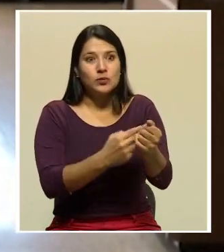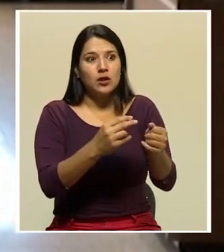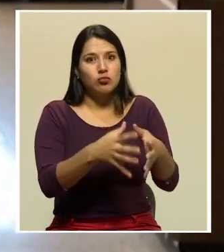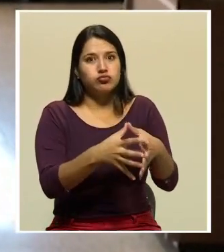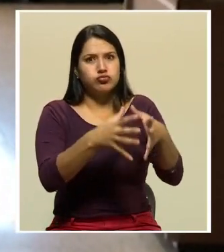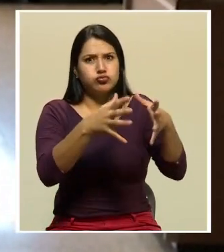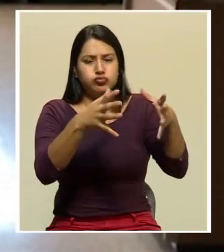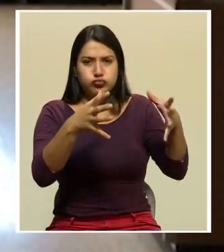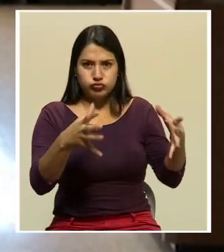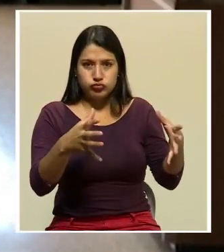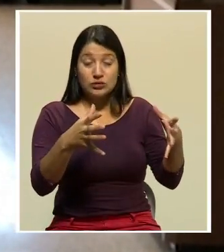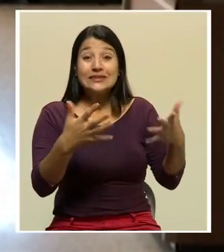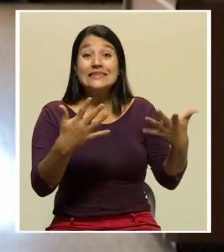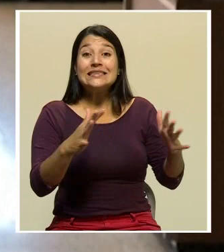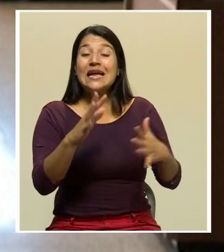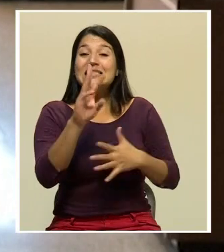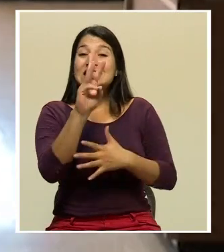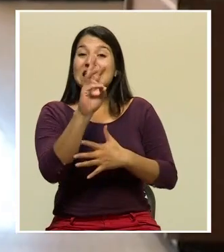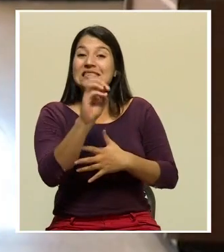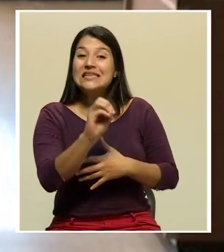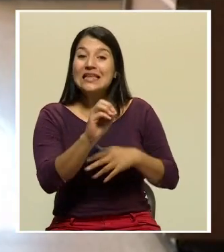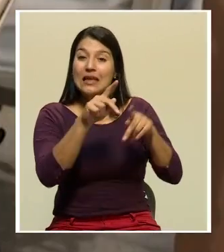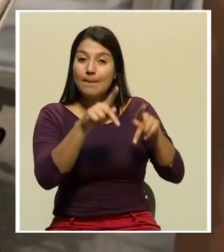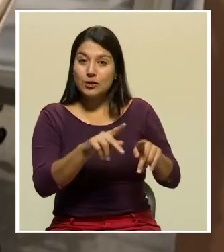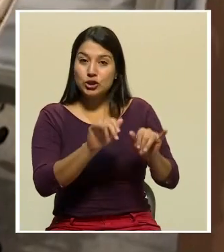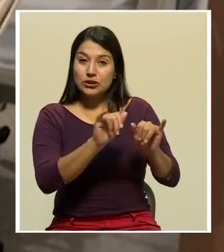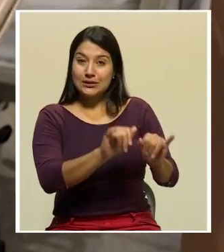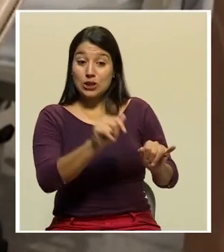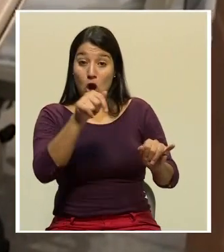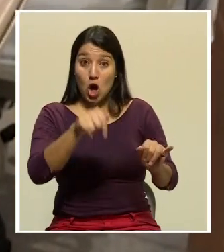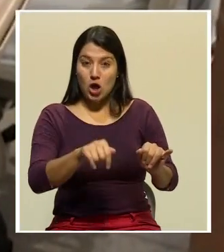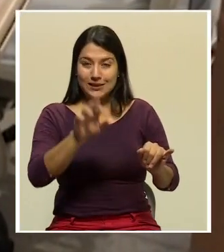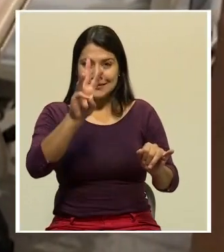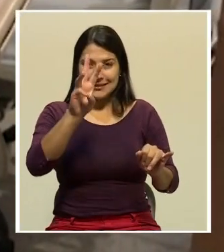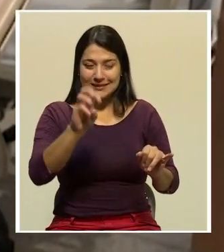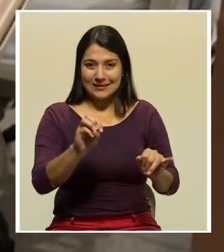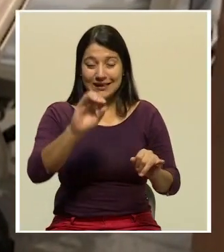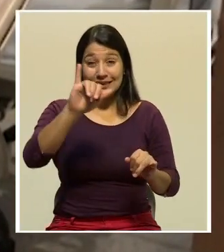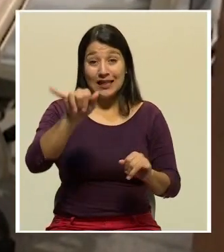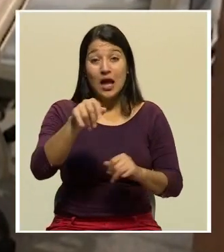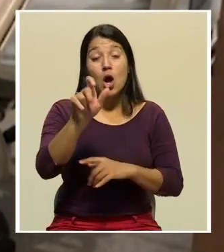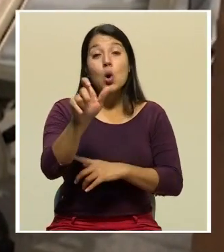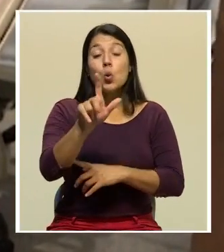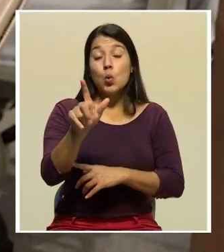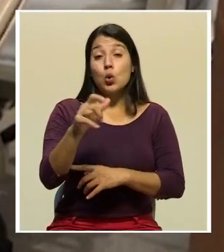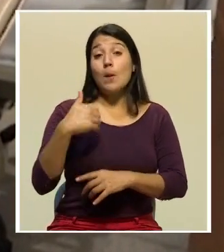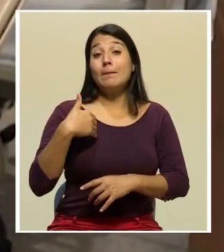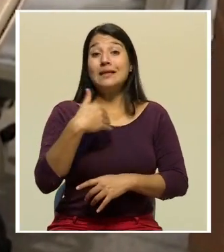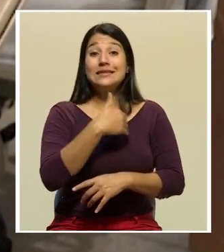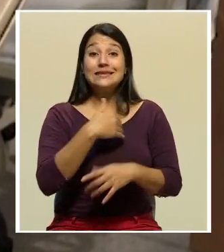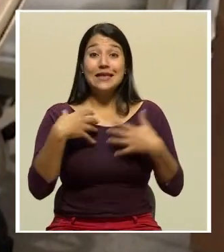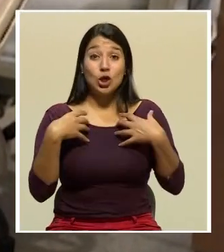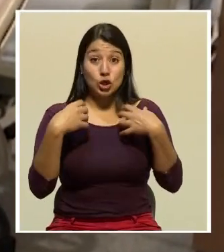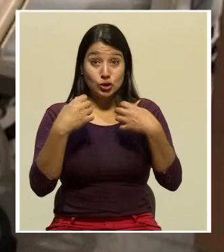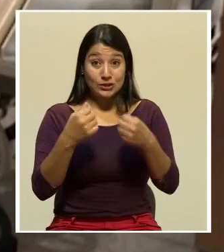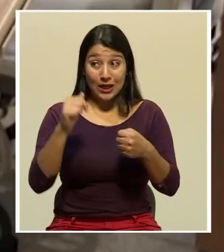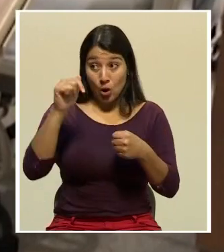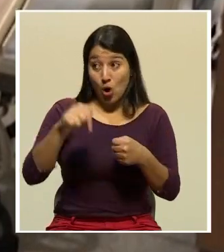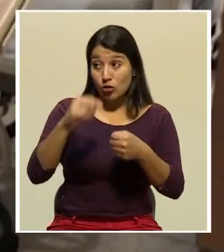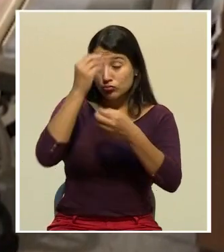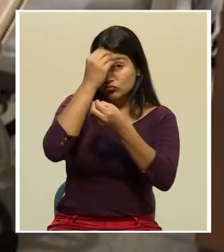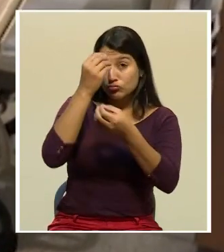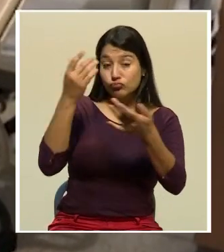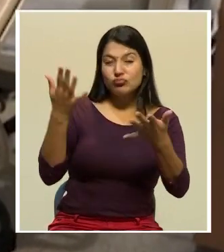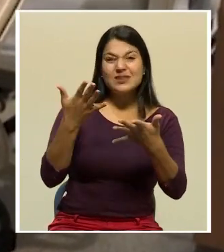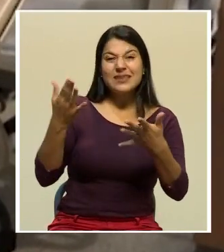virus, contabilizando 60 a este 2 de julio. El Ministerio de Salud confirmó también en la conferencia de prensa del día de hoy que el gran